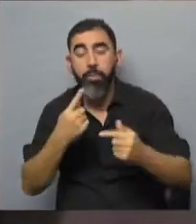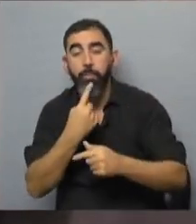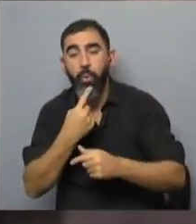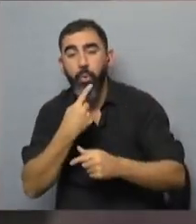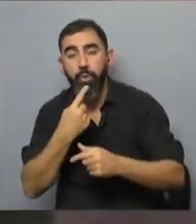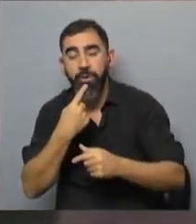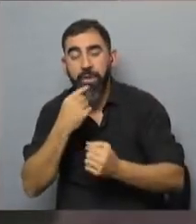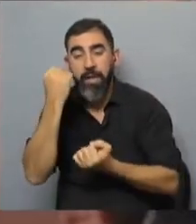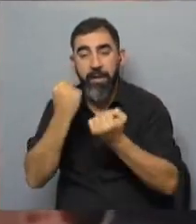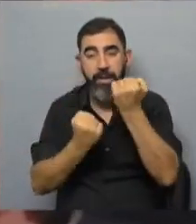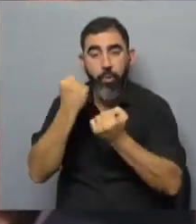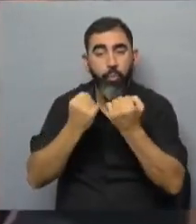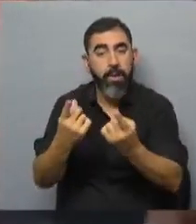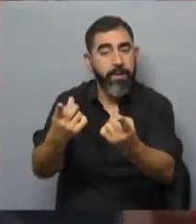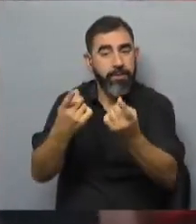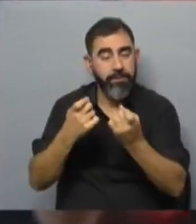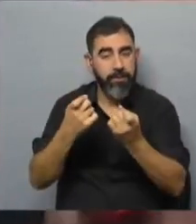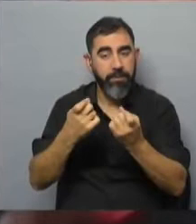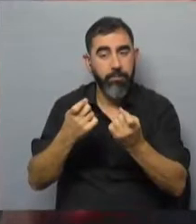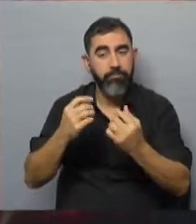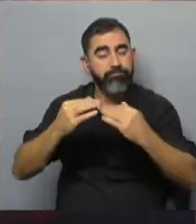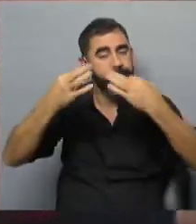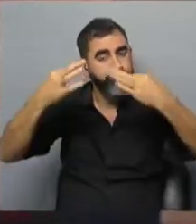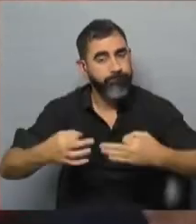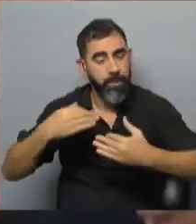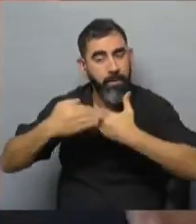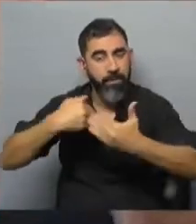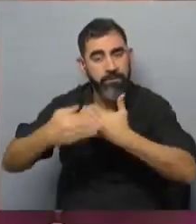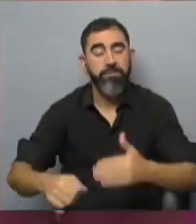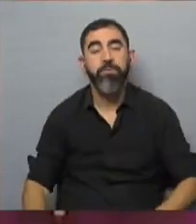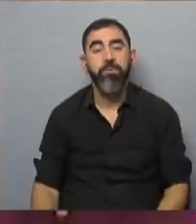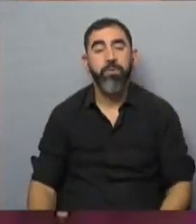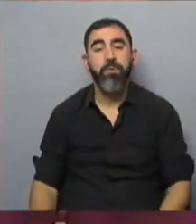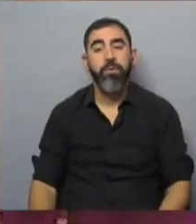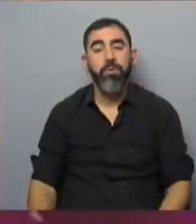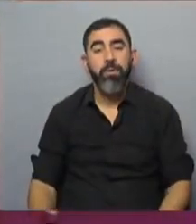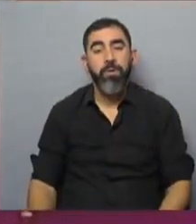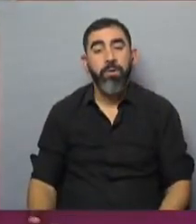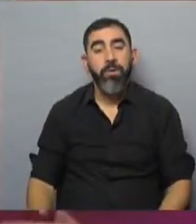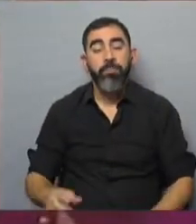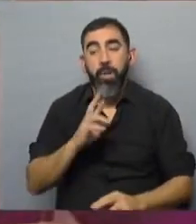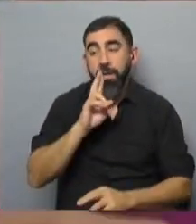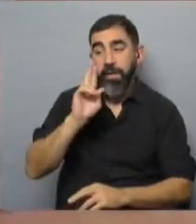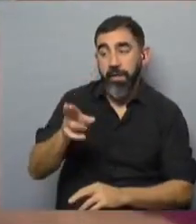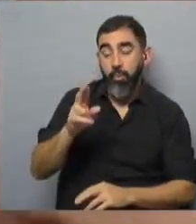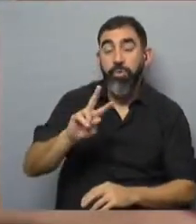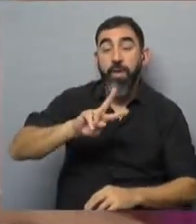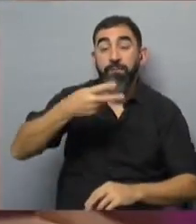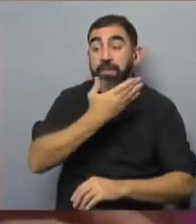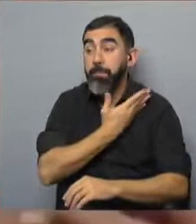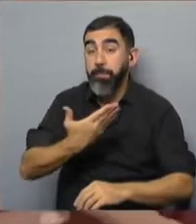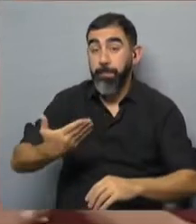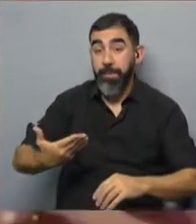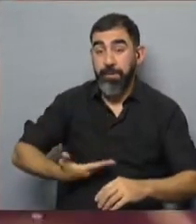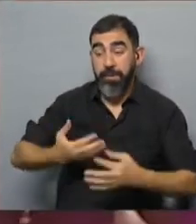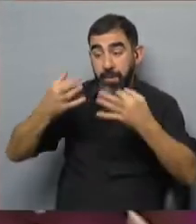política macroeconómica necesarios para consolidar los avances. Mientras Guzmán presentaba su renuncia, la vicepresidenta